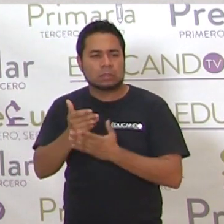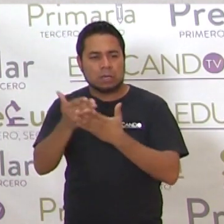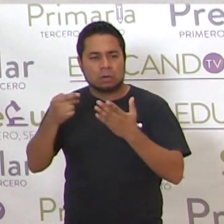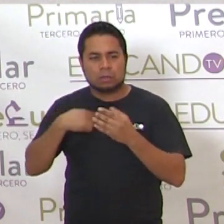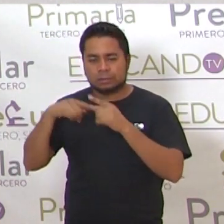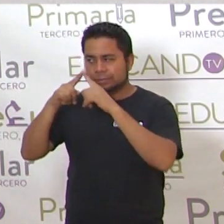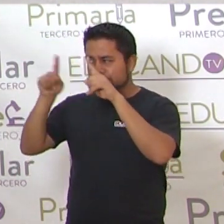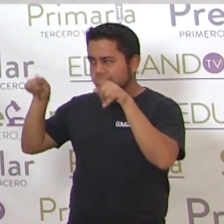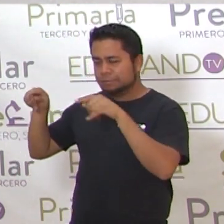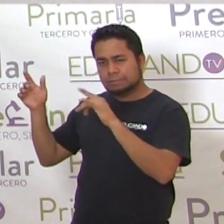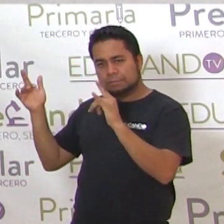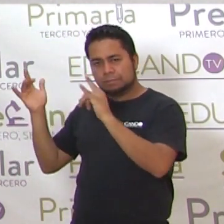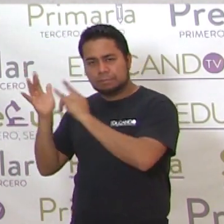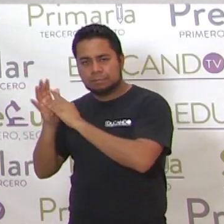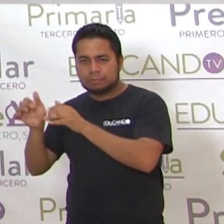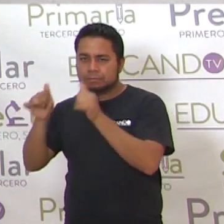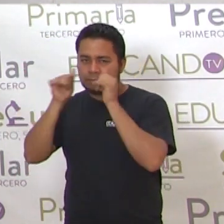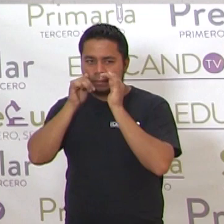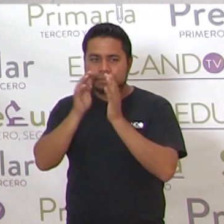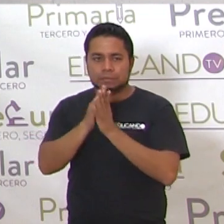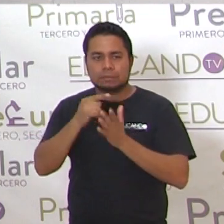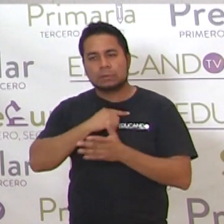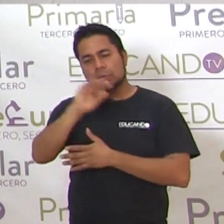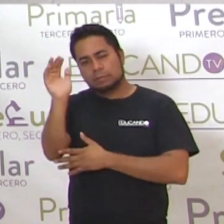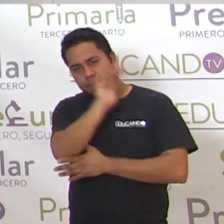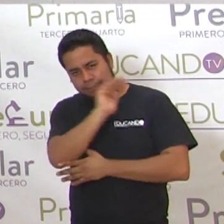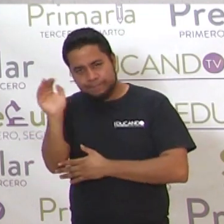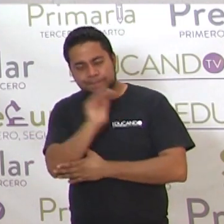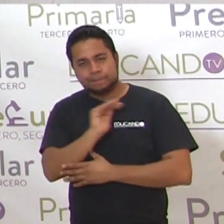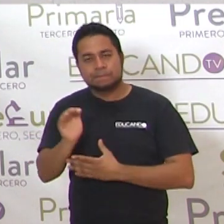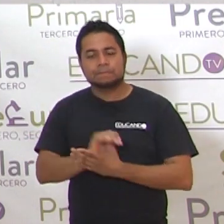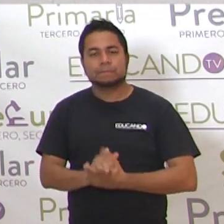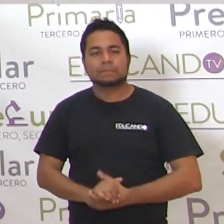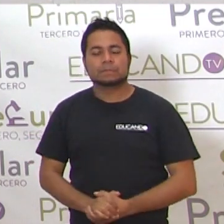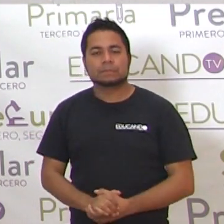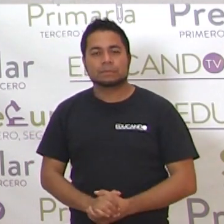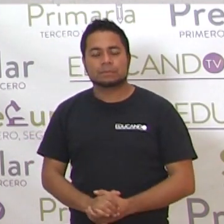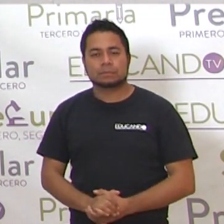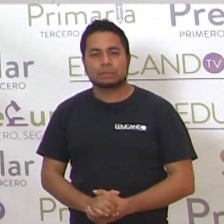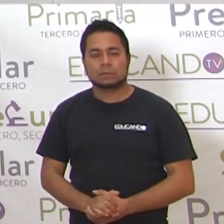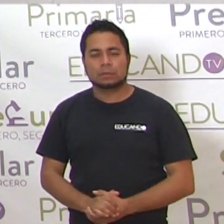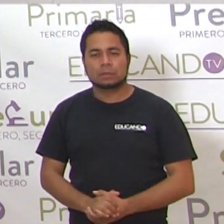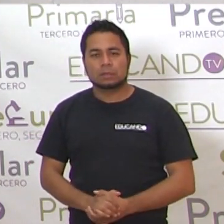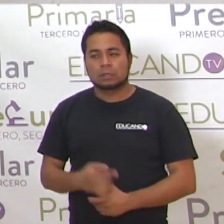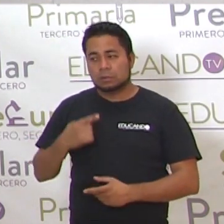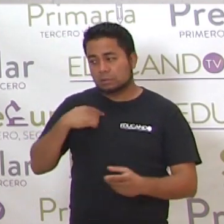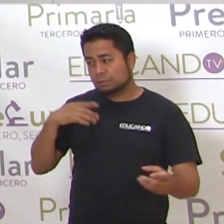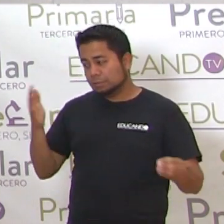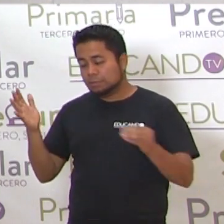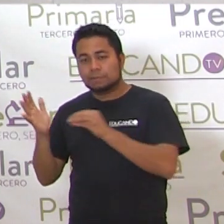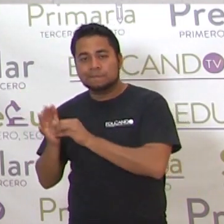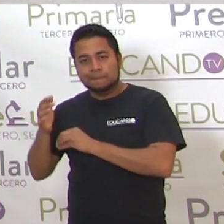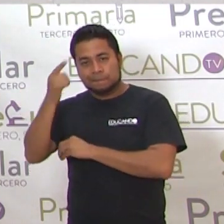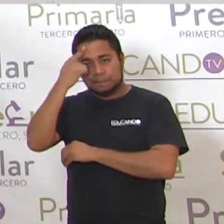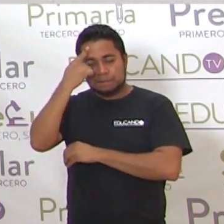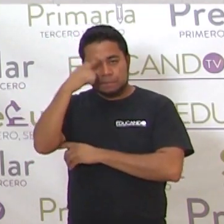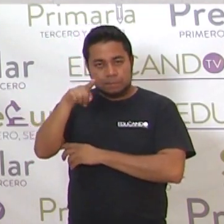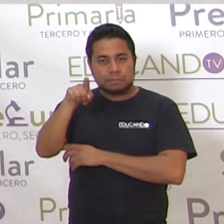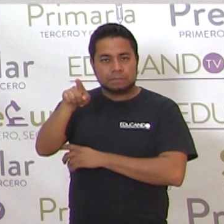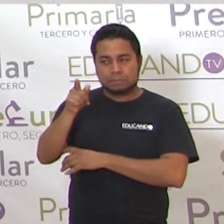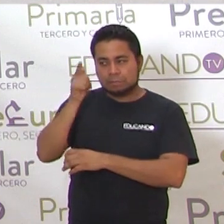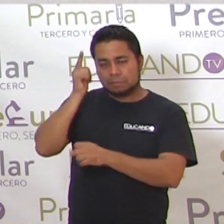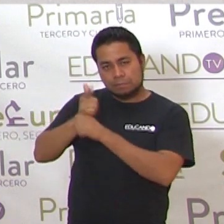este lado mucha atención voy a borrar esto y vamos a pegarlo para que podamos